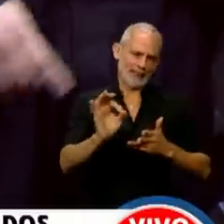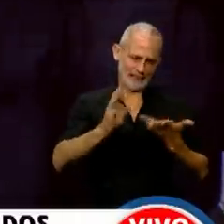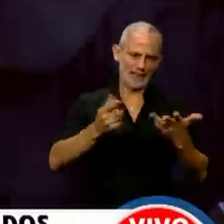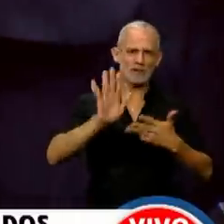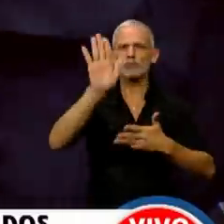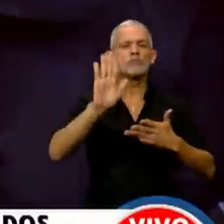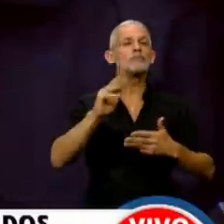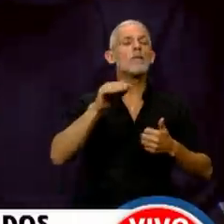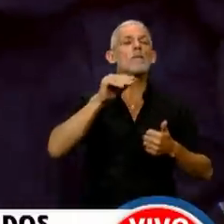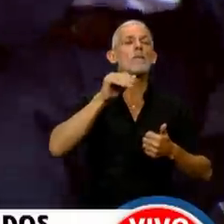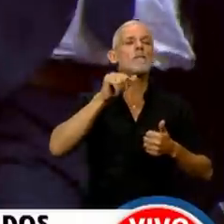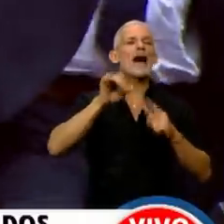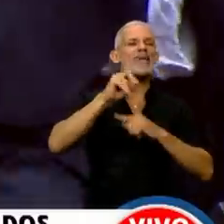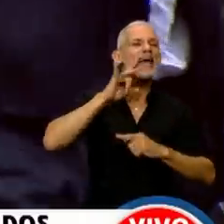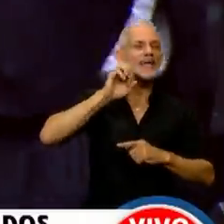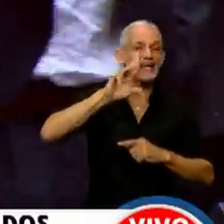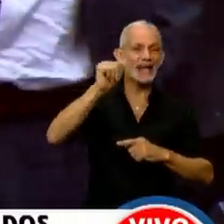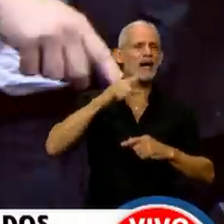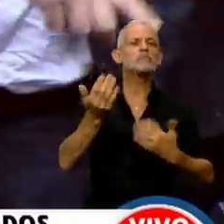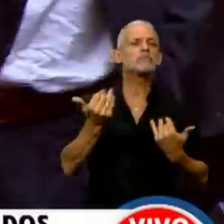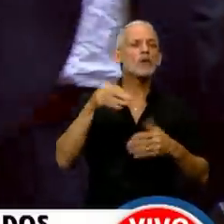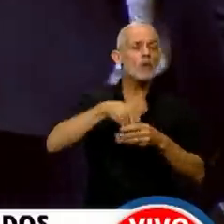sistema diputado a martin maquieira